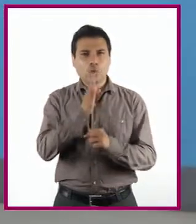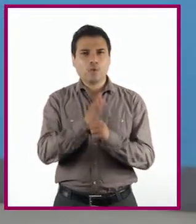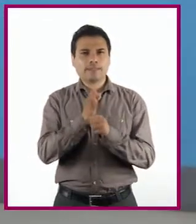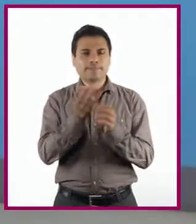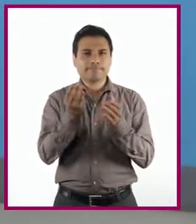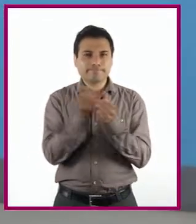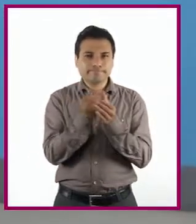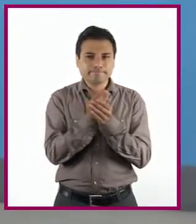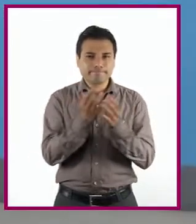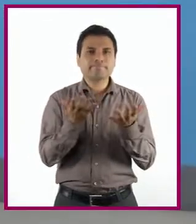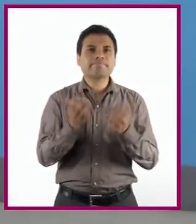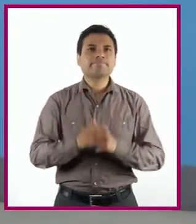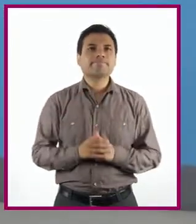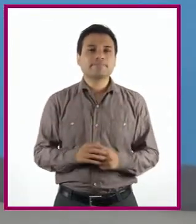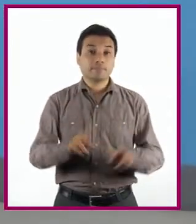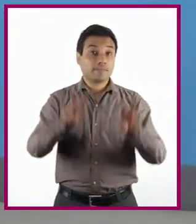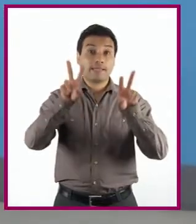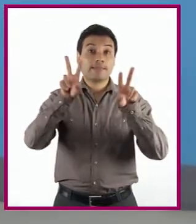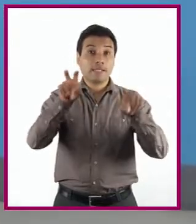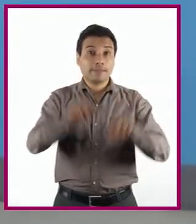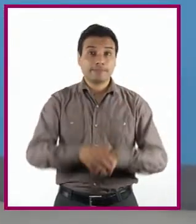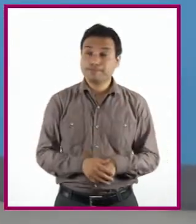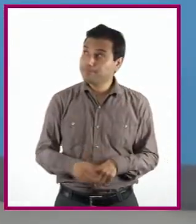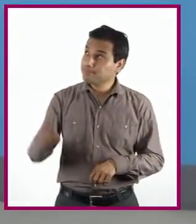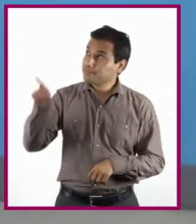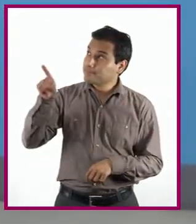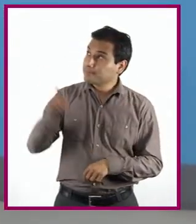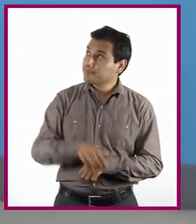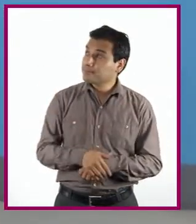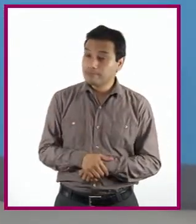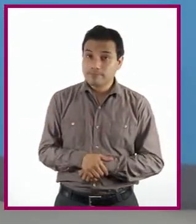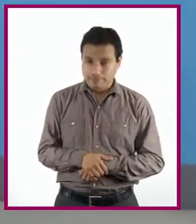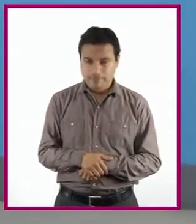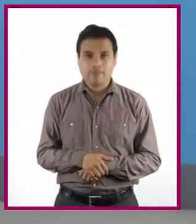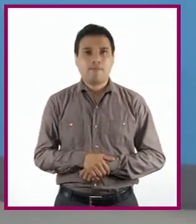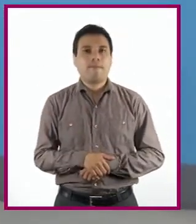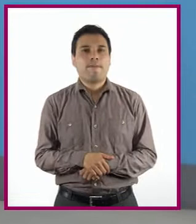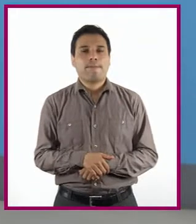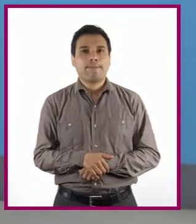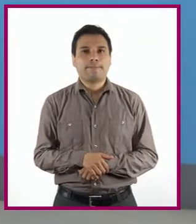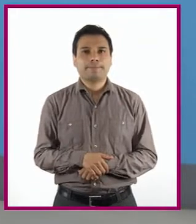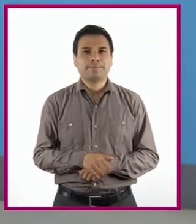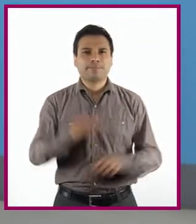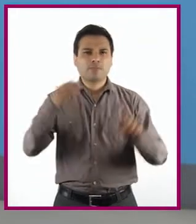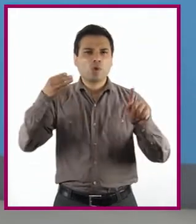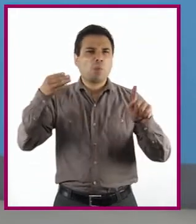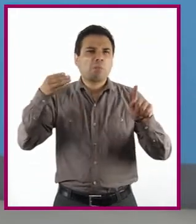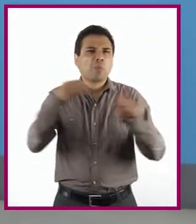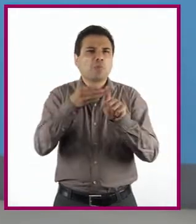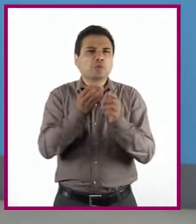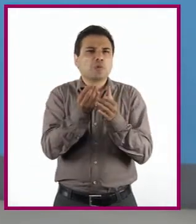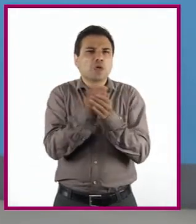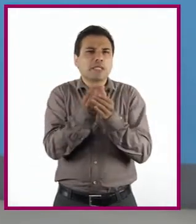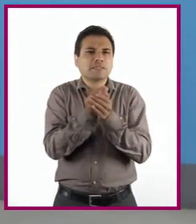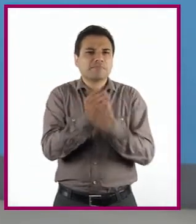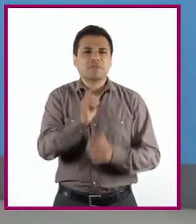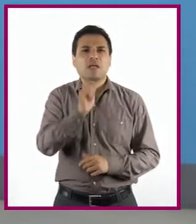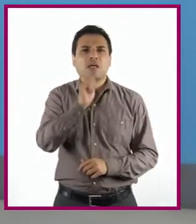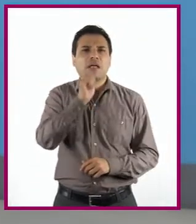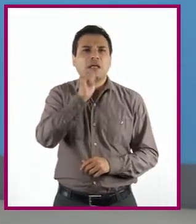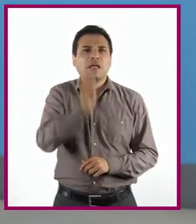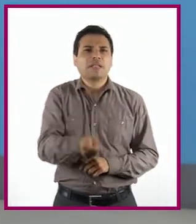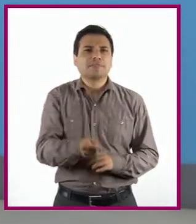sesión abordaremos el tema la producción de energía en el mundo. El propósito de esta sesión